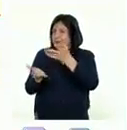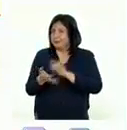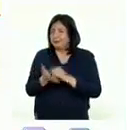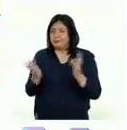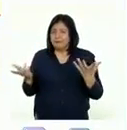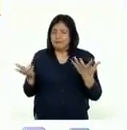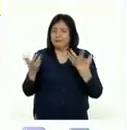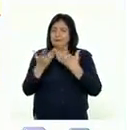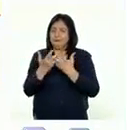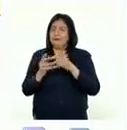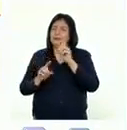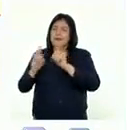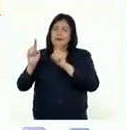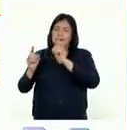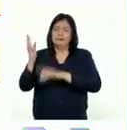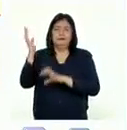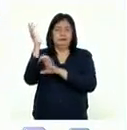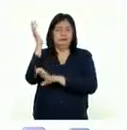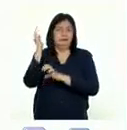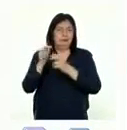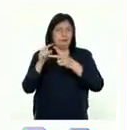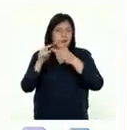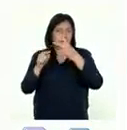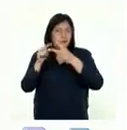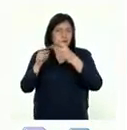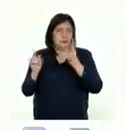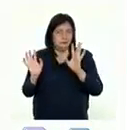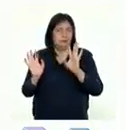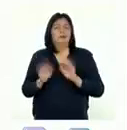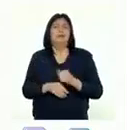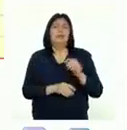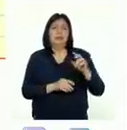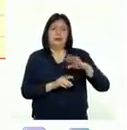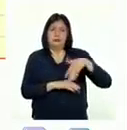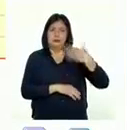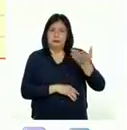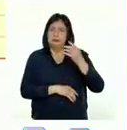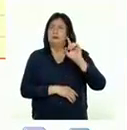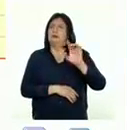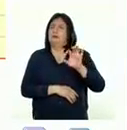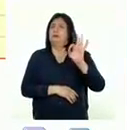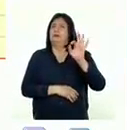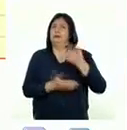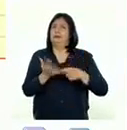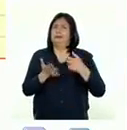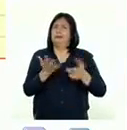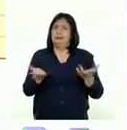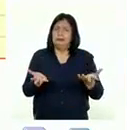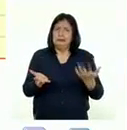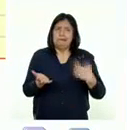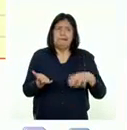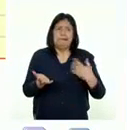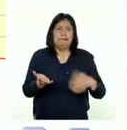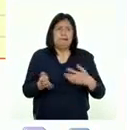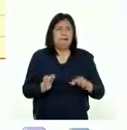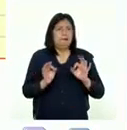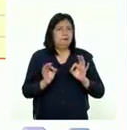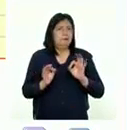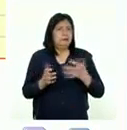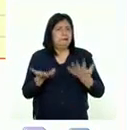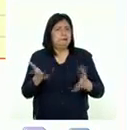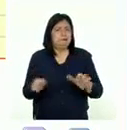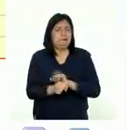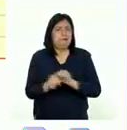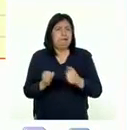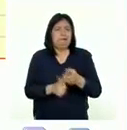que asociamos a algunas estaciones en 2 oportunidades. Luego identificamos qué factores pueden aumentar los riesgos de